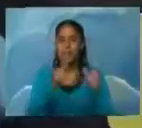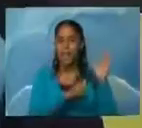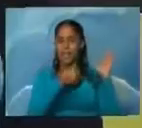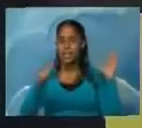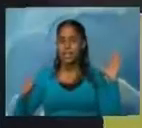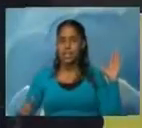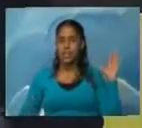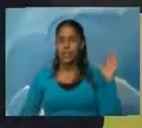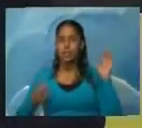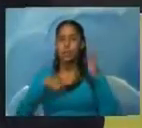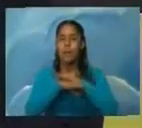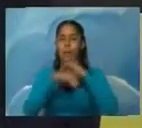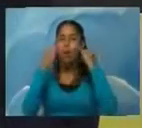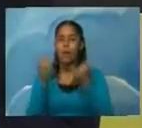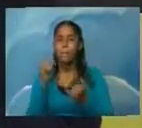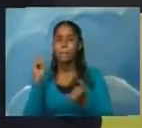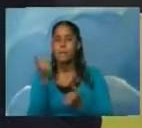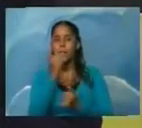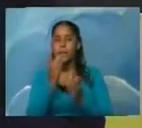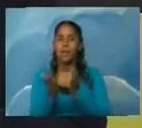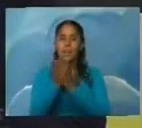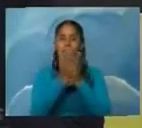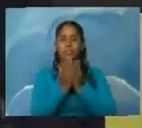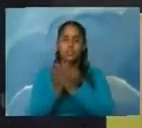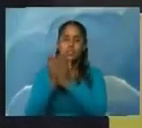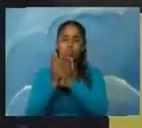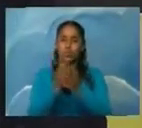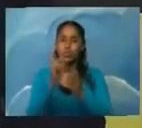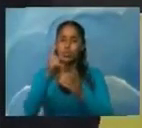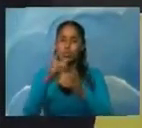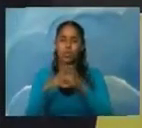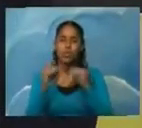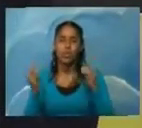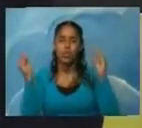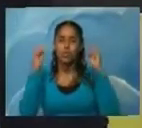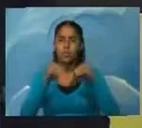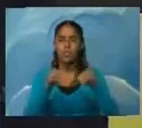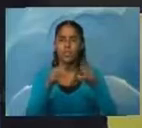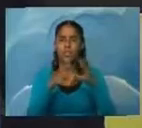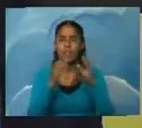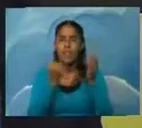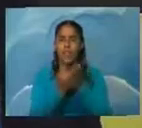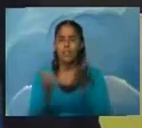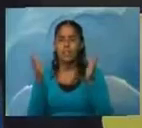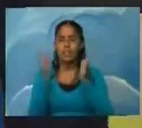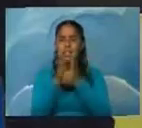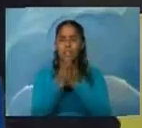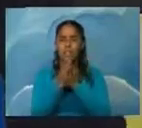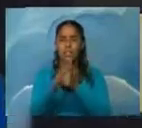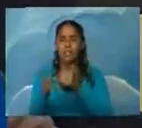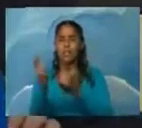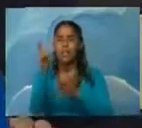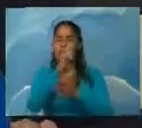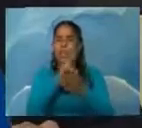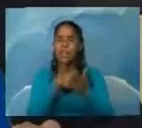Es una rienda. Vamos ahora al primer estudio bíblico acá en el matutino. Ubique, por favor, las Sagradas Escrituras en el